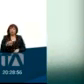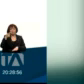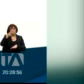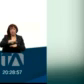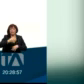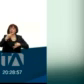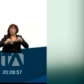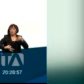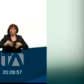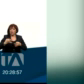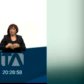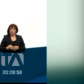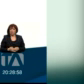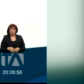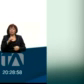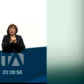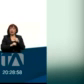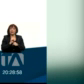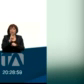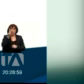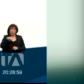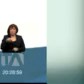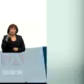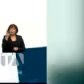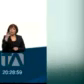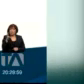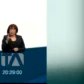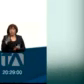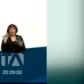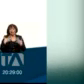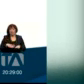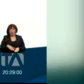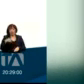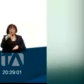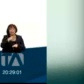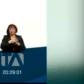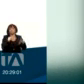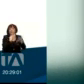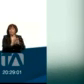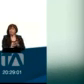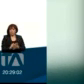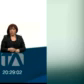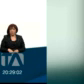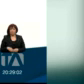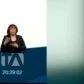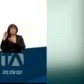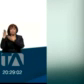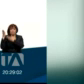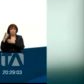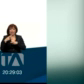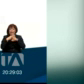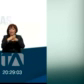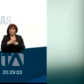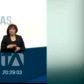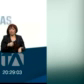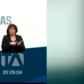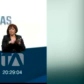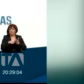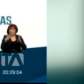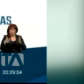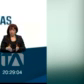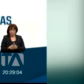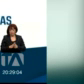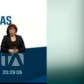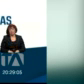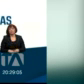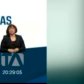Ecuador. En junio del 2017 se lo acusó de peculado. En agosto del 2017, Ramiro González, exministro de Industrias y expresidente del directorio